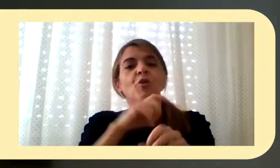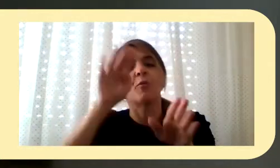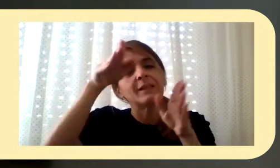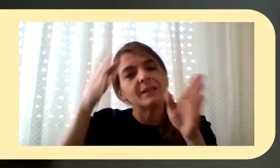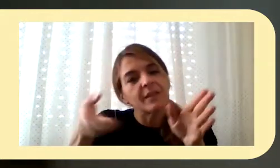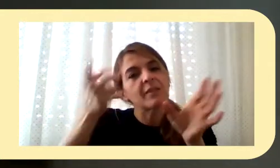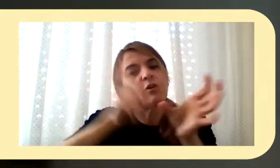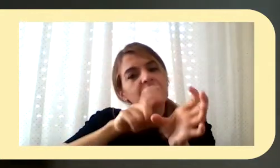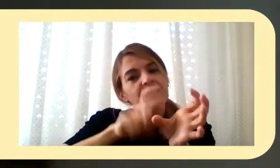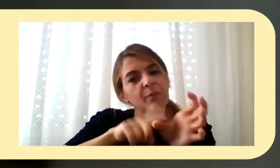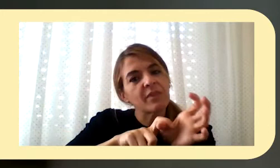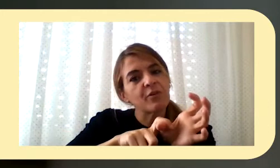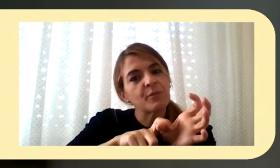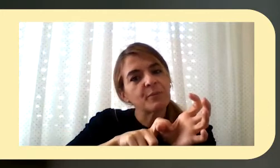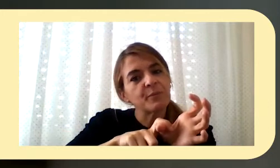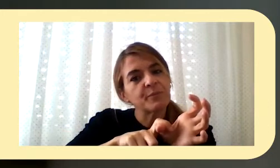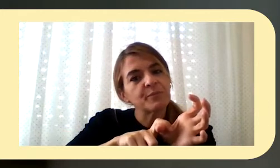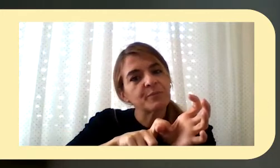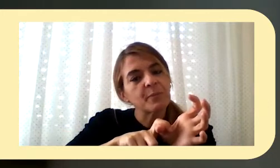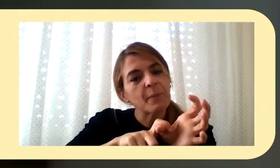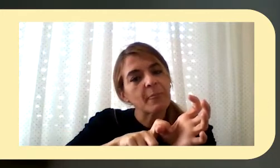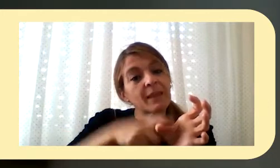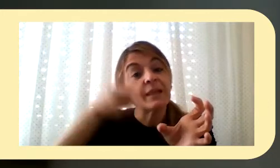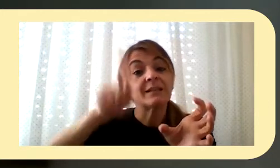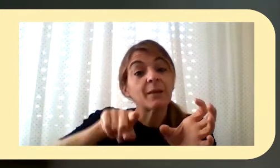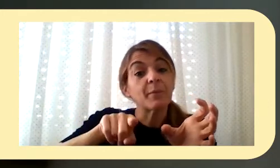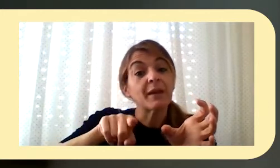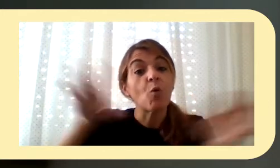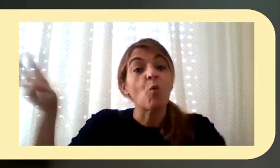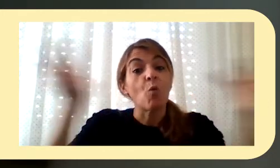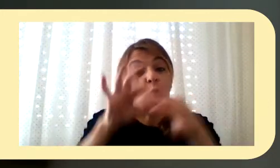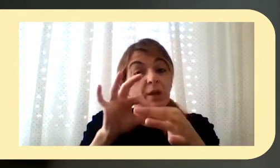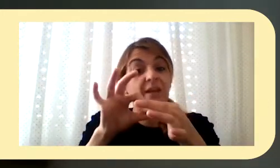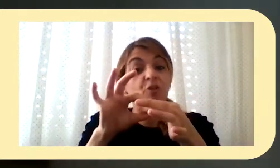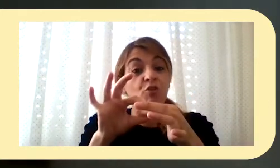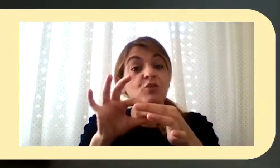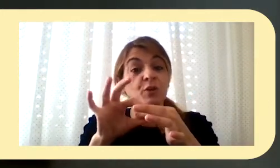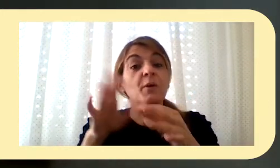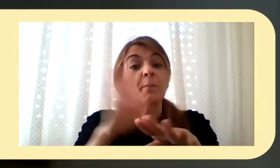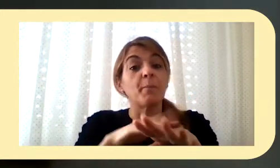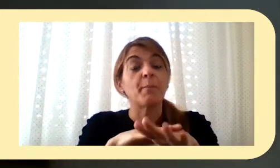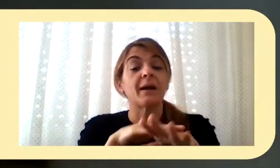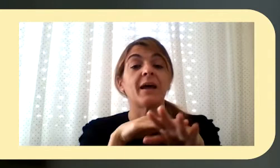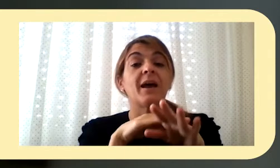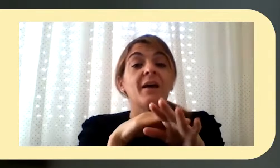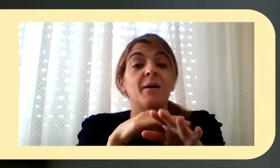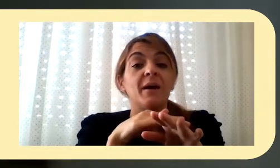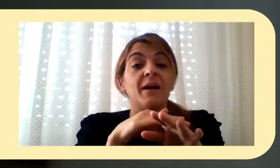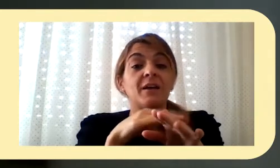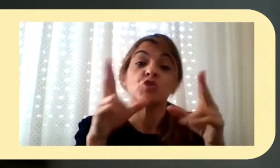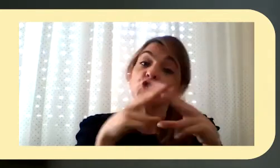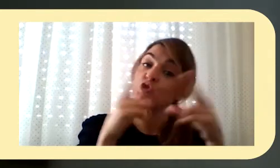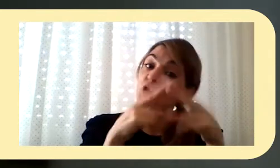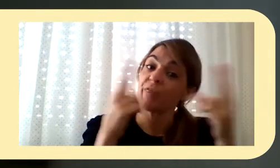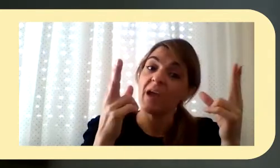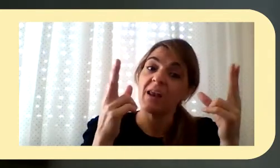intervención y también unirnos un poco también la parte más social que se